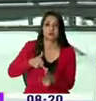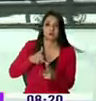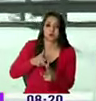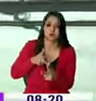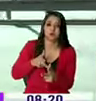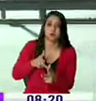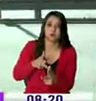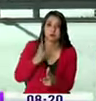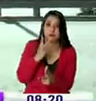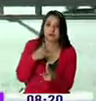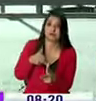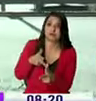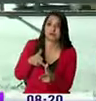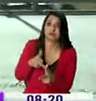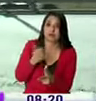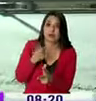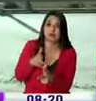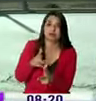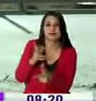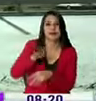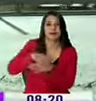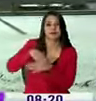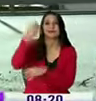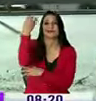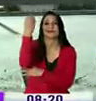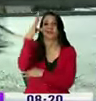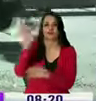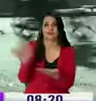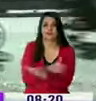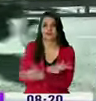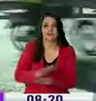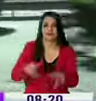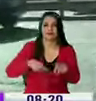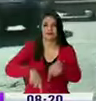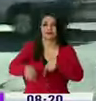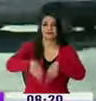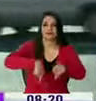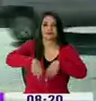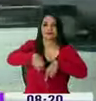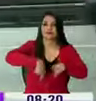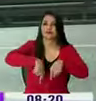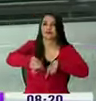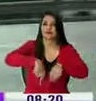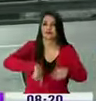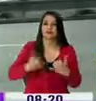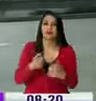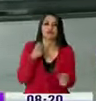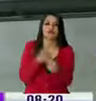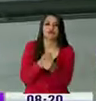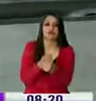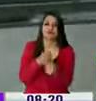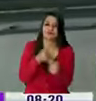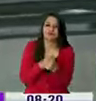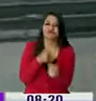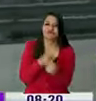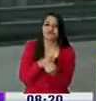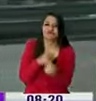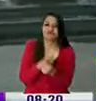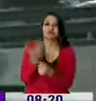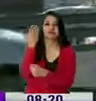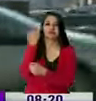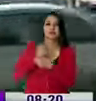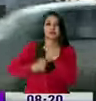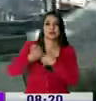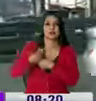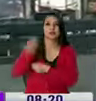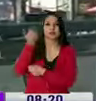que podemos ver en imágenes. Y también es muy importante destacar que, claro, estos choques y accidentes constantes que tuvimos el año pasado